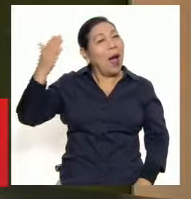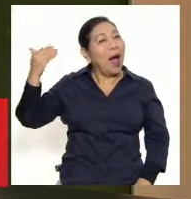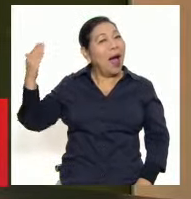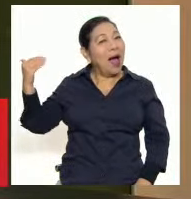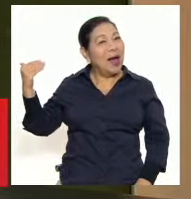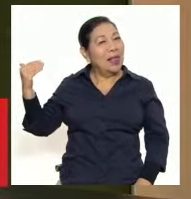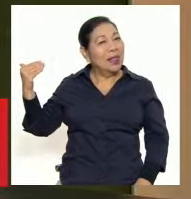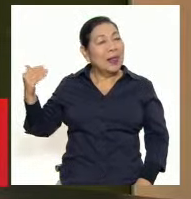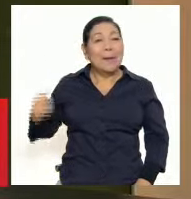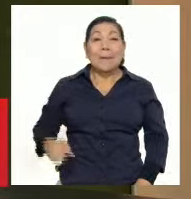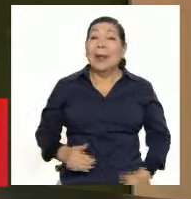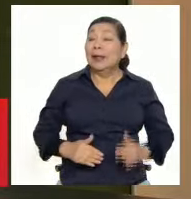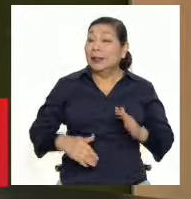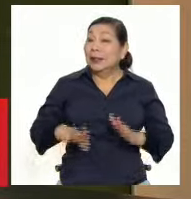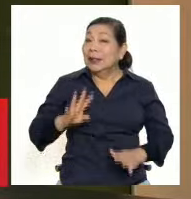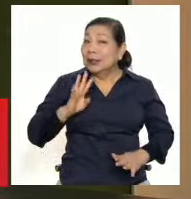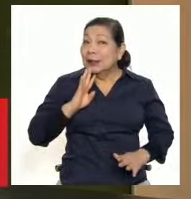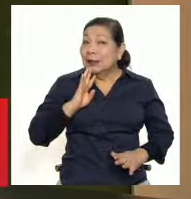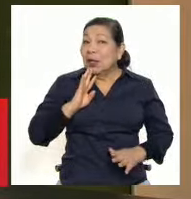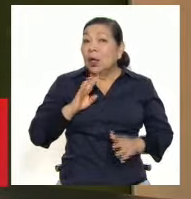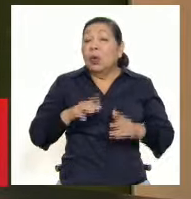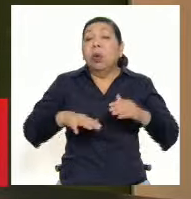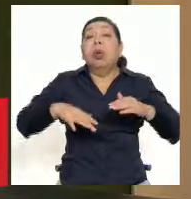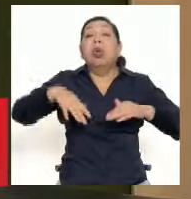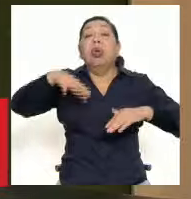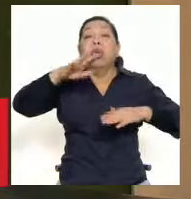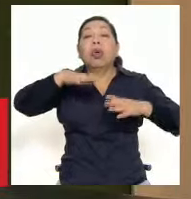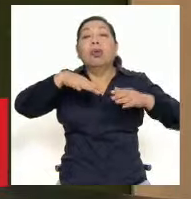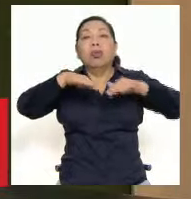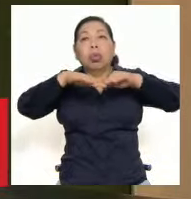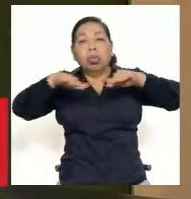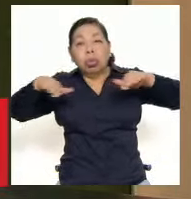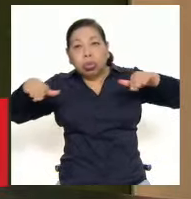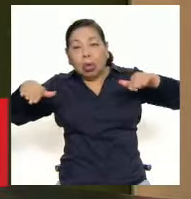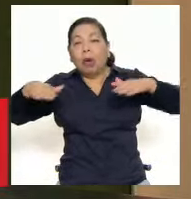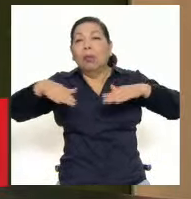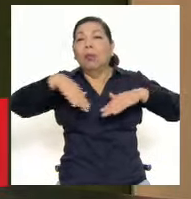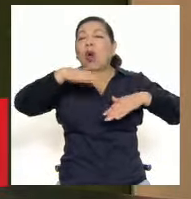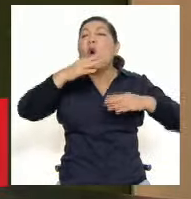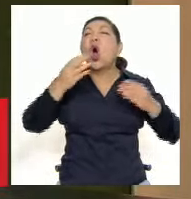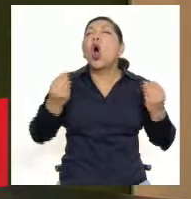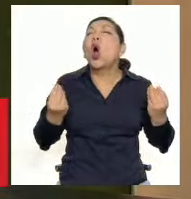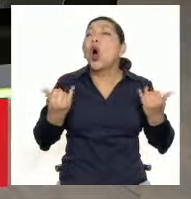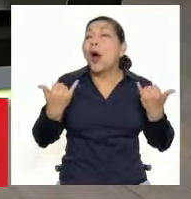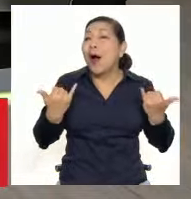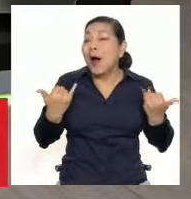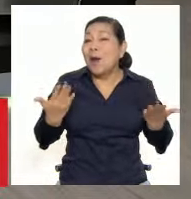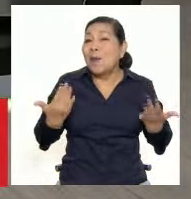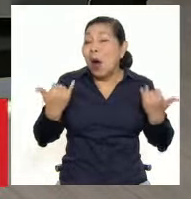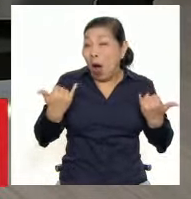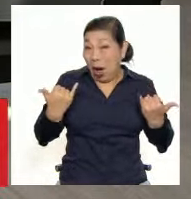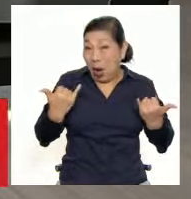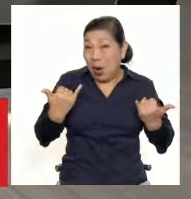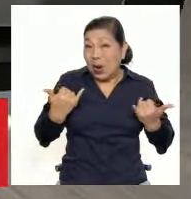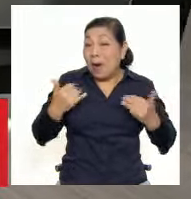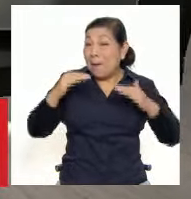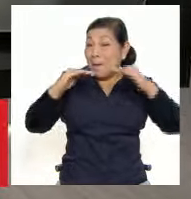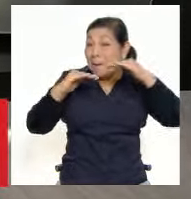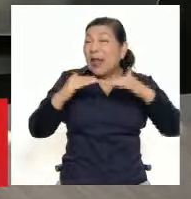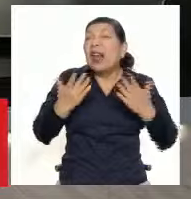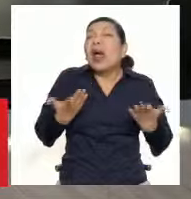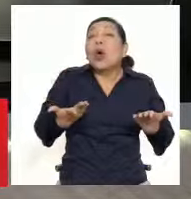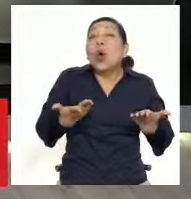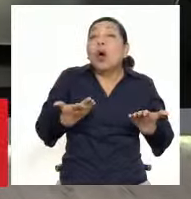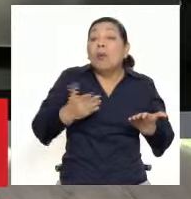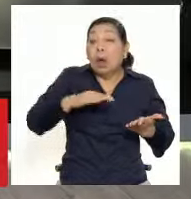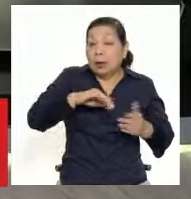tenido de gran magnitud se habla mucho de las ondas, ¿no? Horizontales, verticales. En este caso, ¿qué ha sido el daño menor? ¿Qué tipo